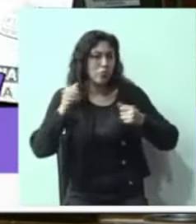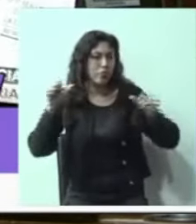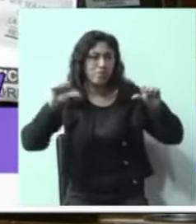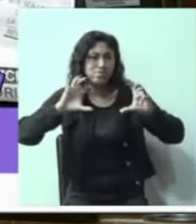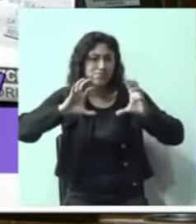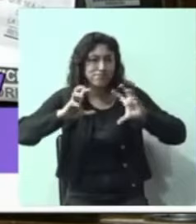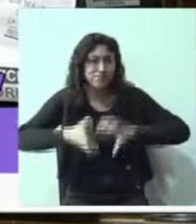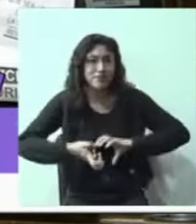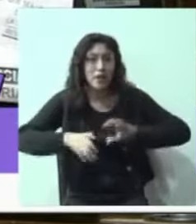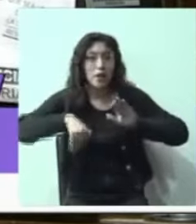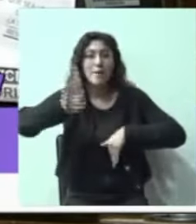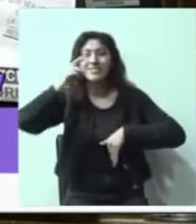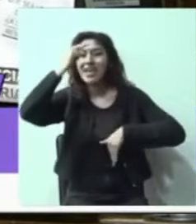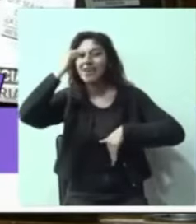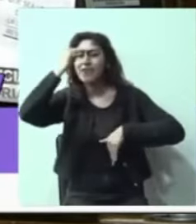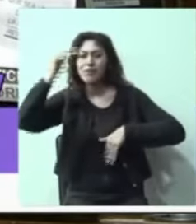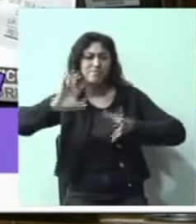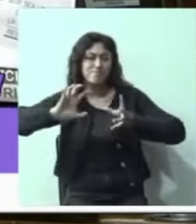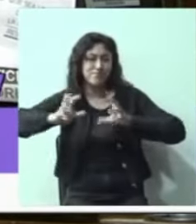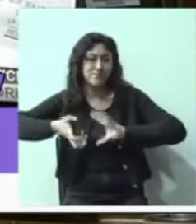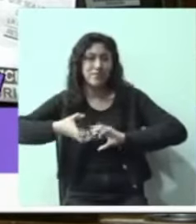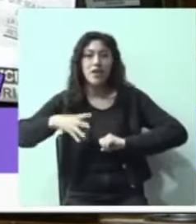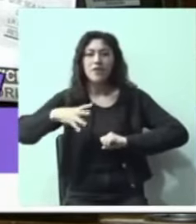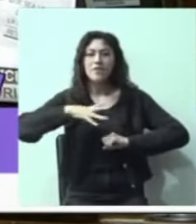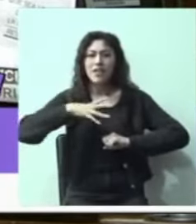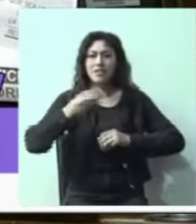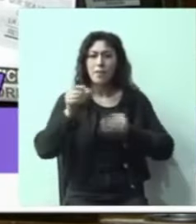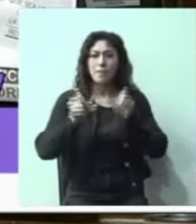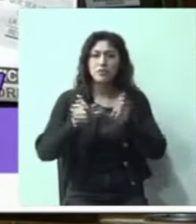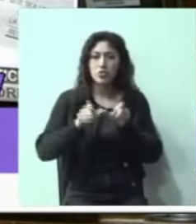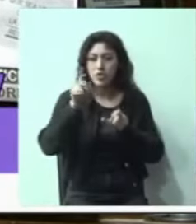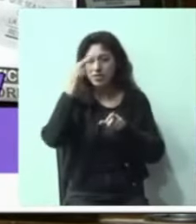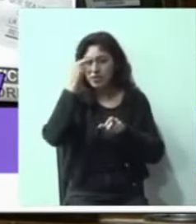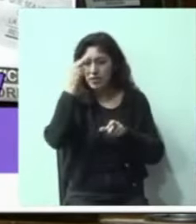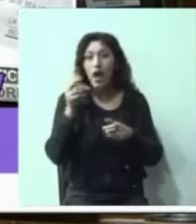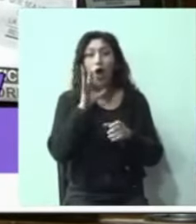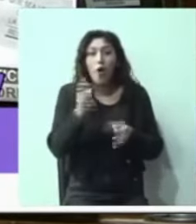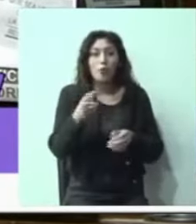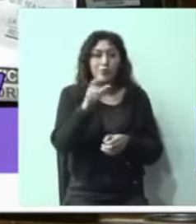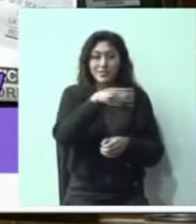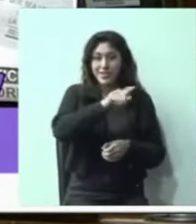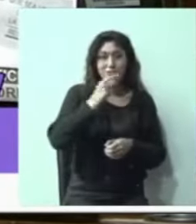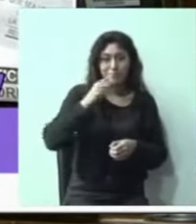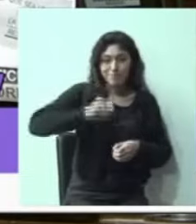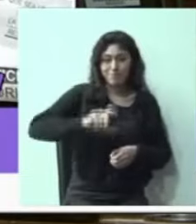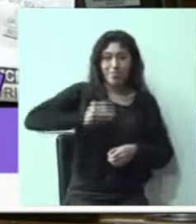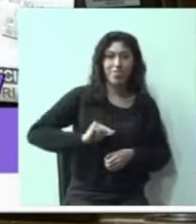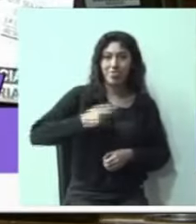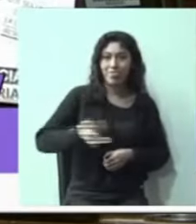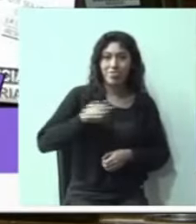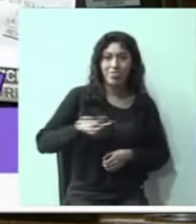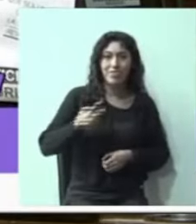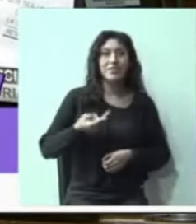enfermería. Y se nos dice que no faltan enfermeros. Lógico que van a faltar enfermeros con los salarios que se pagan. Yo he escuchado, y esto